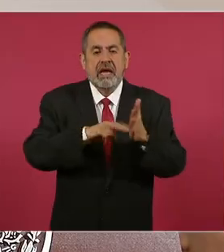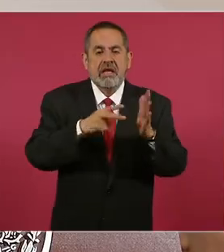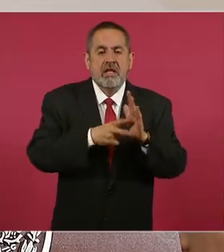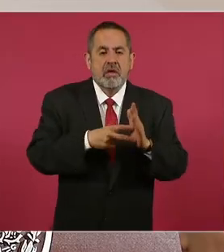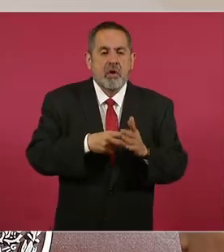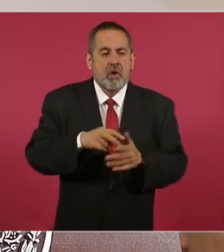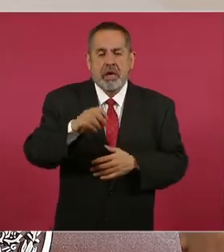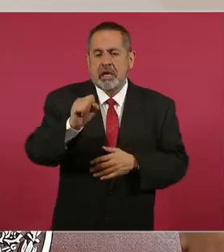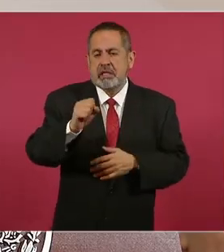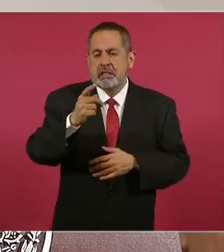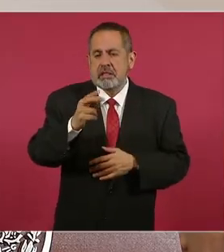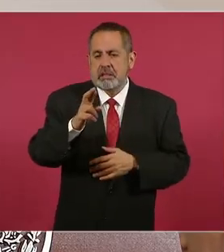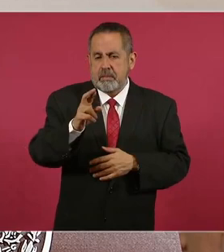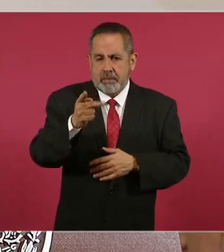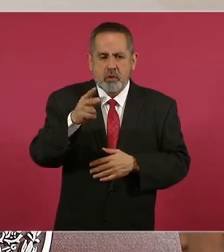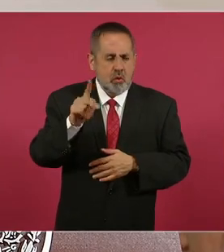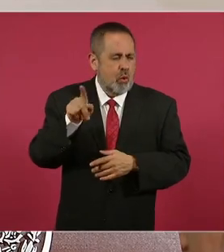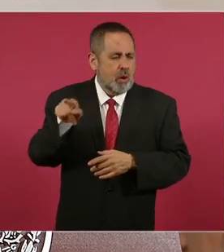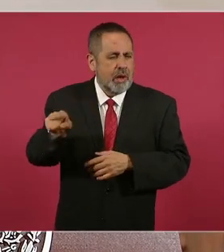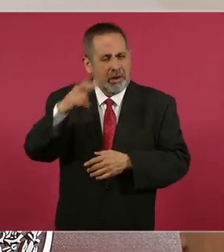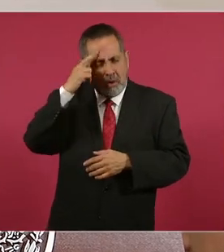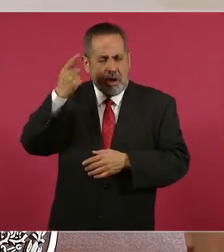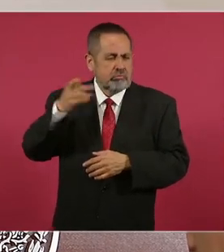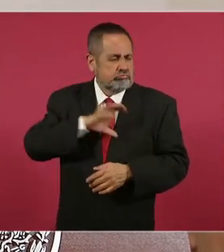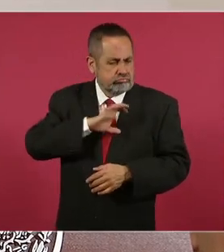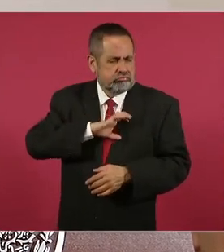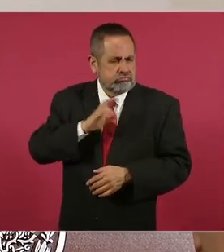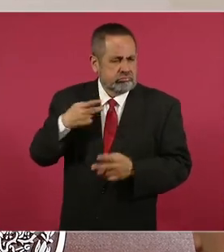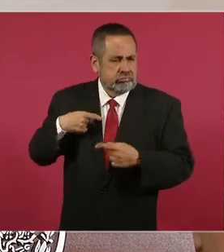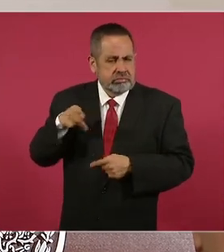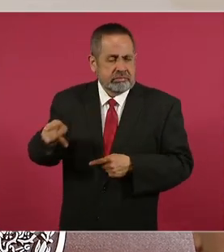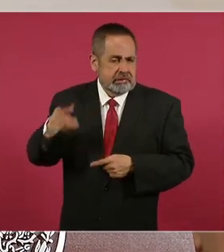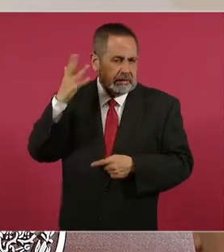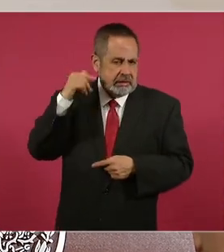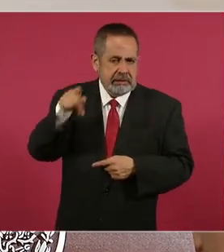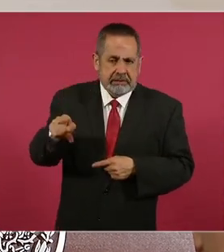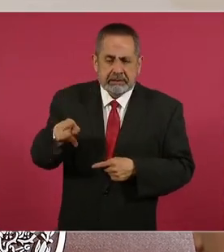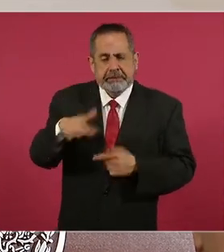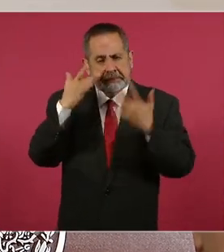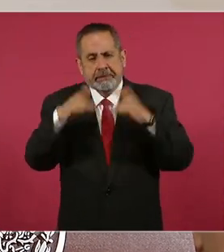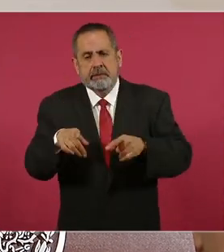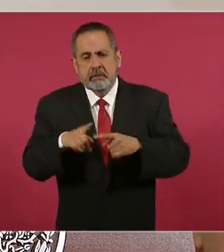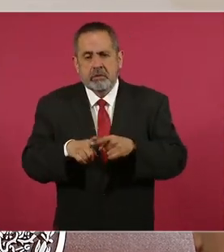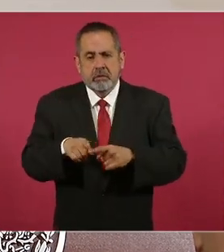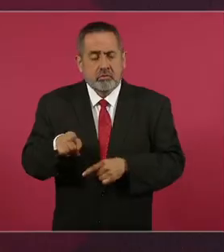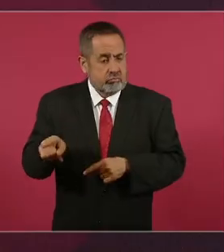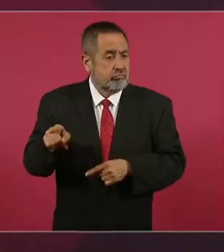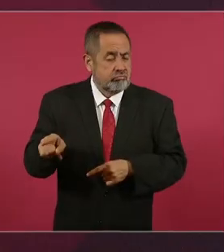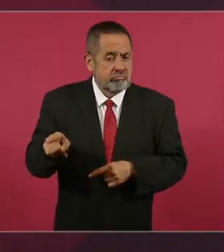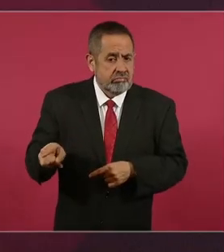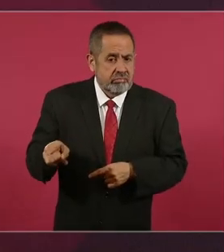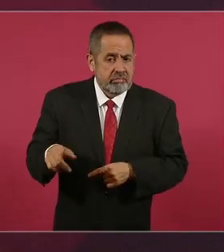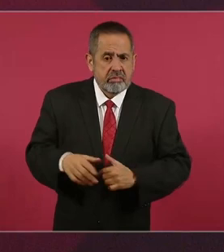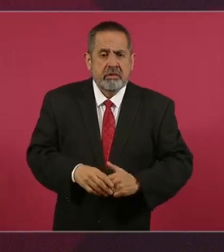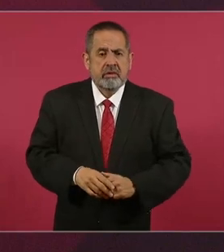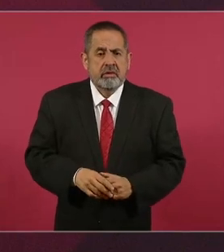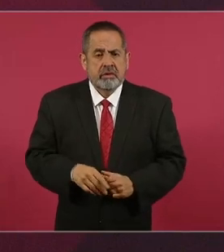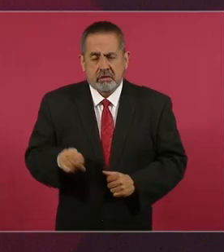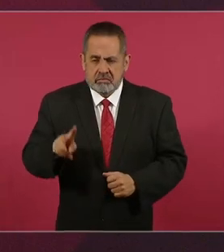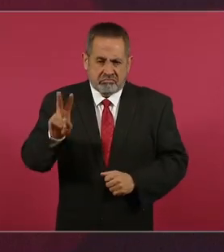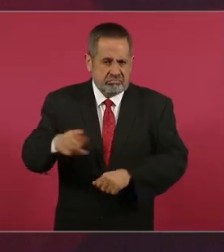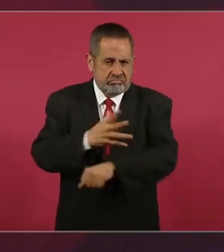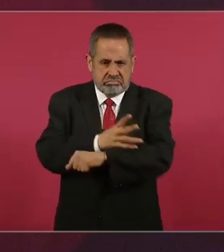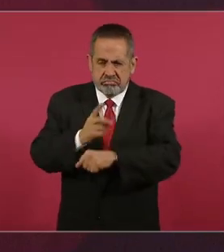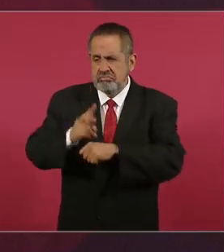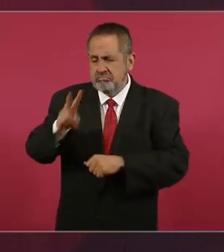Jiménez Espriu, una gente que yo estimo mucho. Y además, de manera muy sincera,